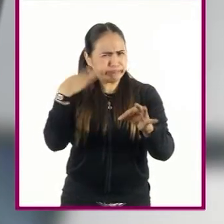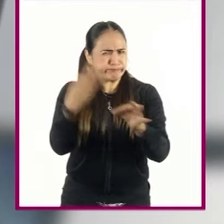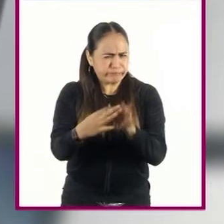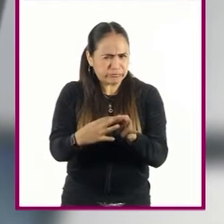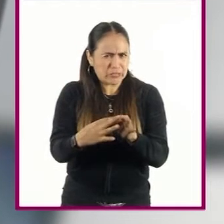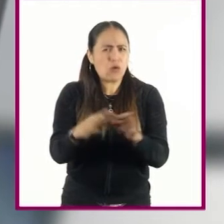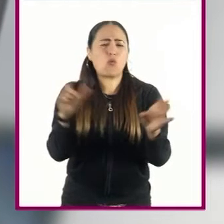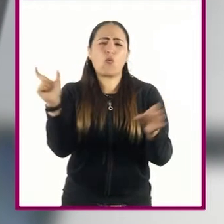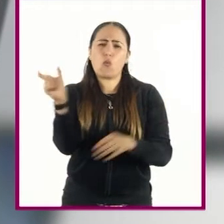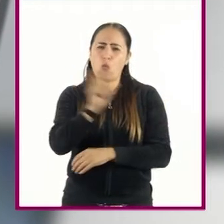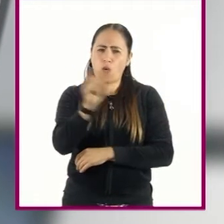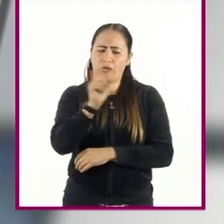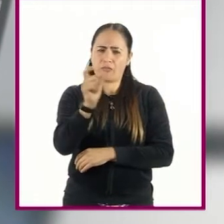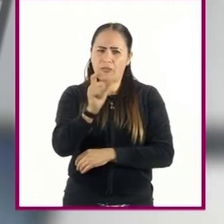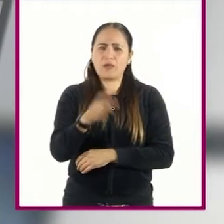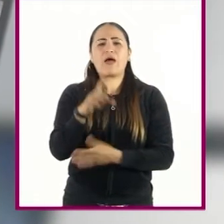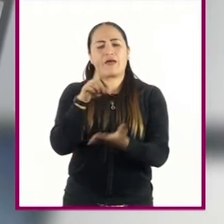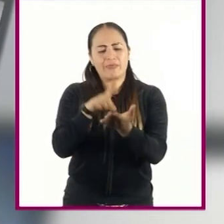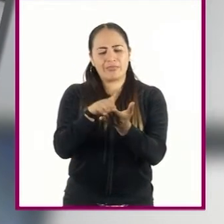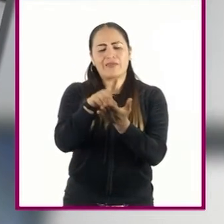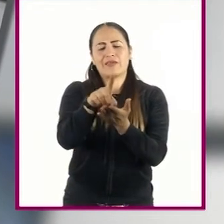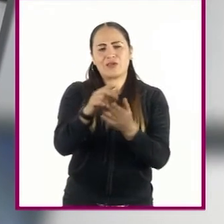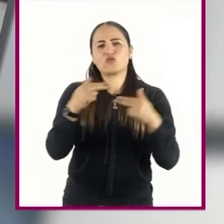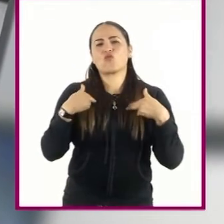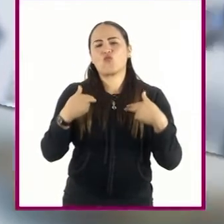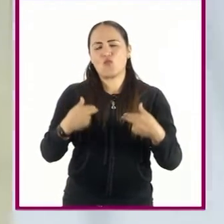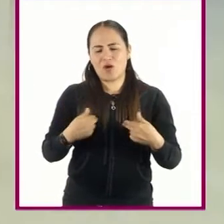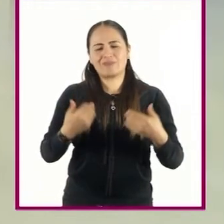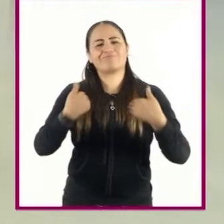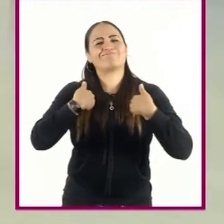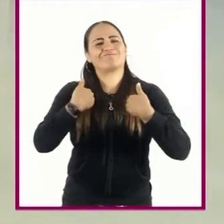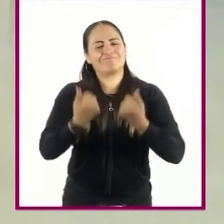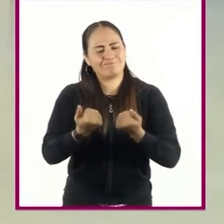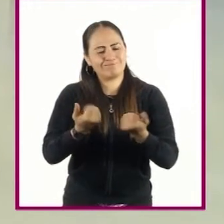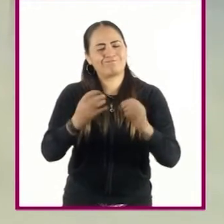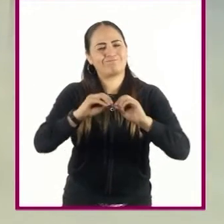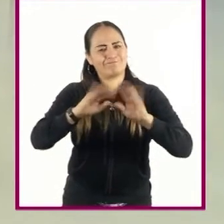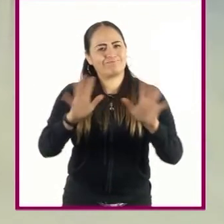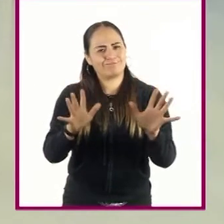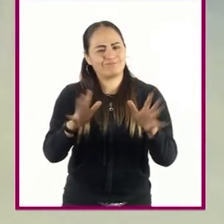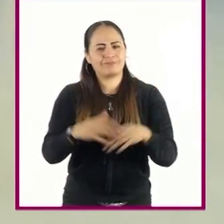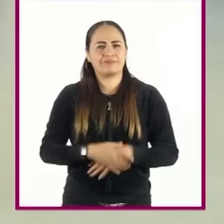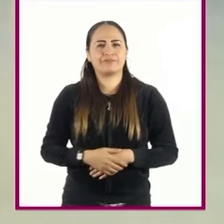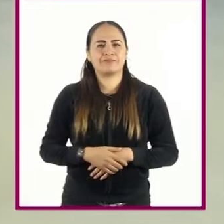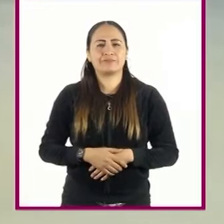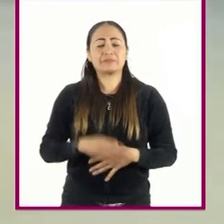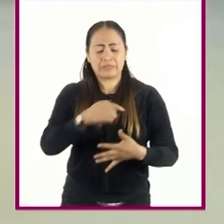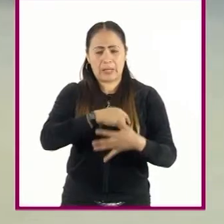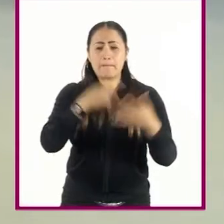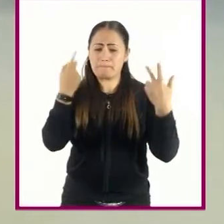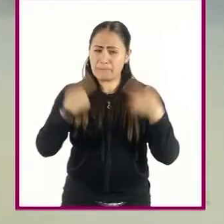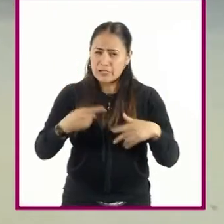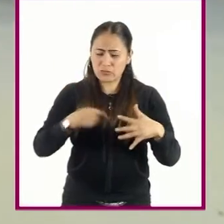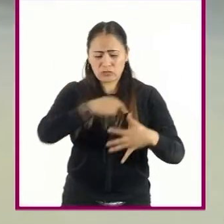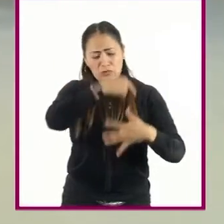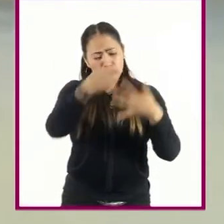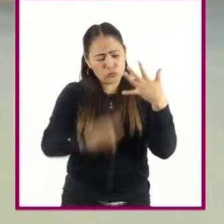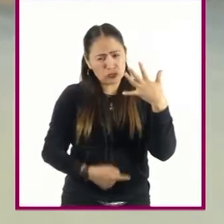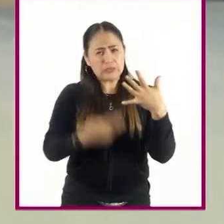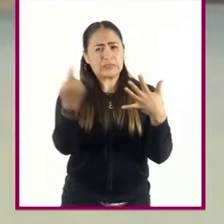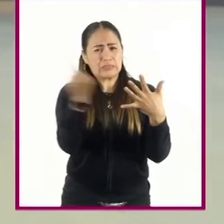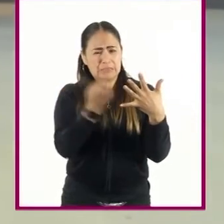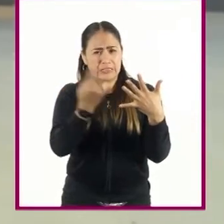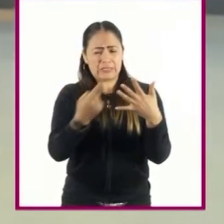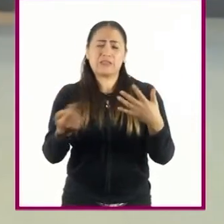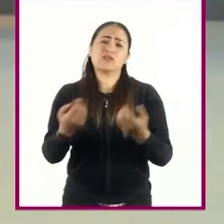de surgir el concepto de derecho humano. Una vez que se conocieron las necesidades de las personas, los